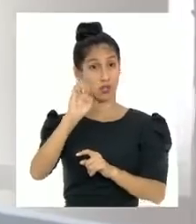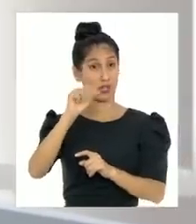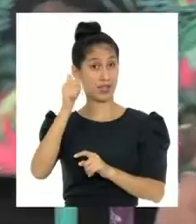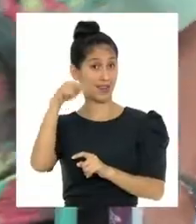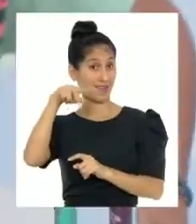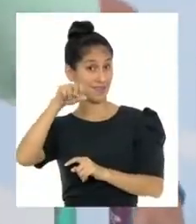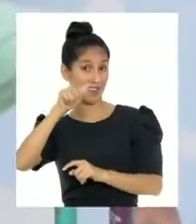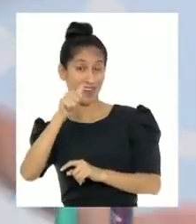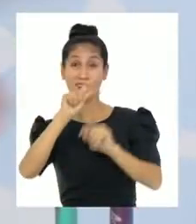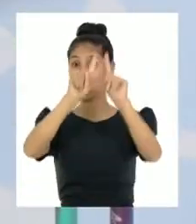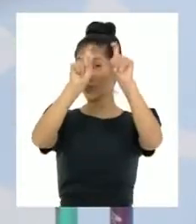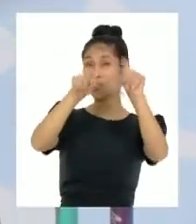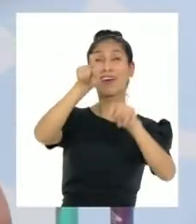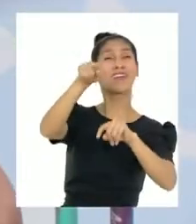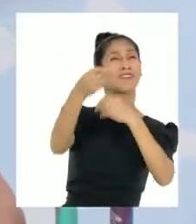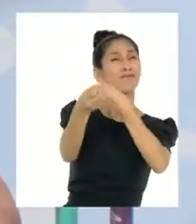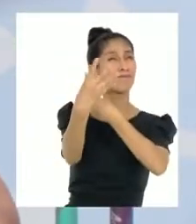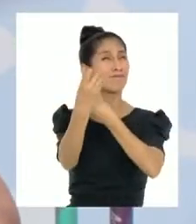consejos.